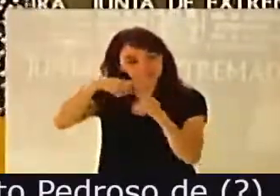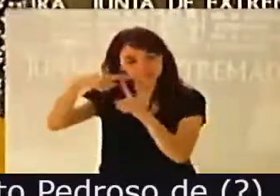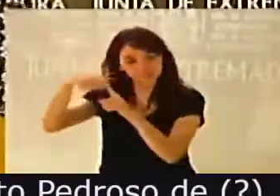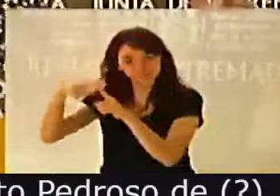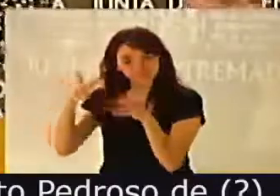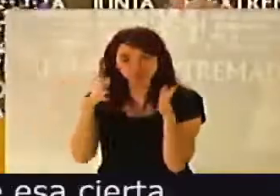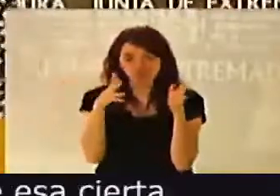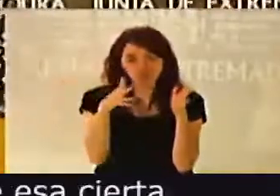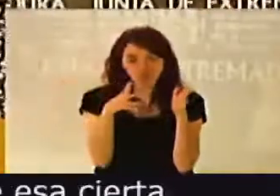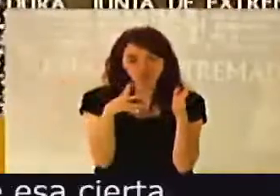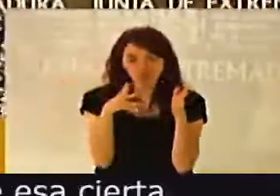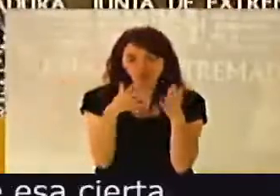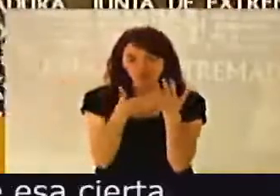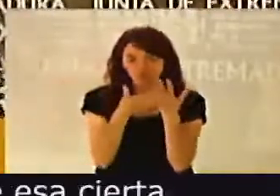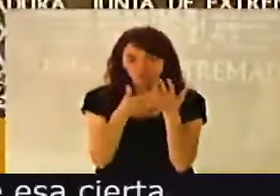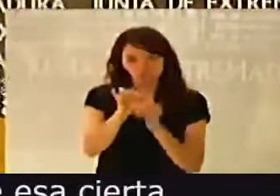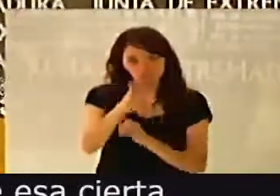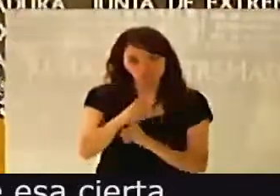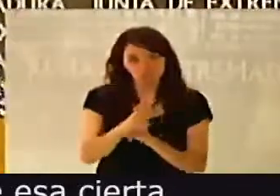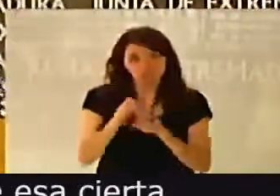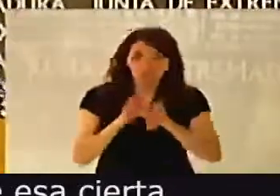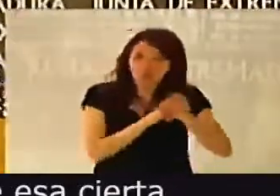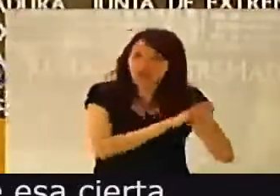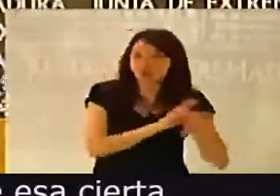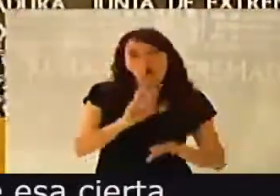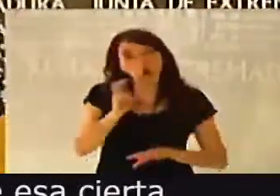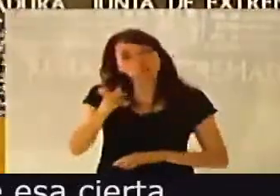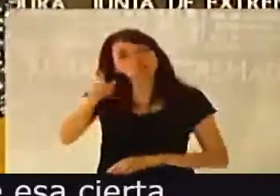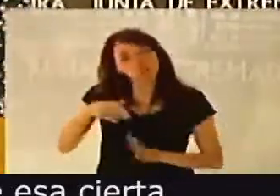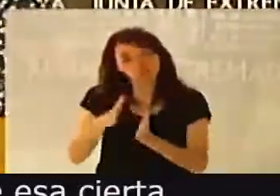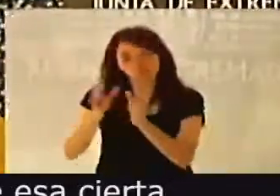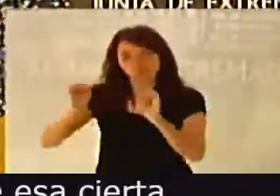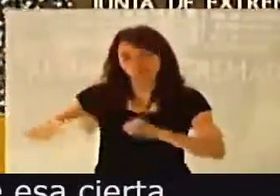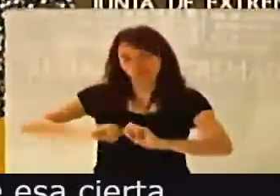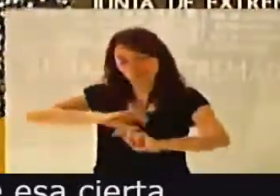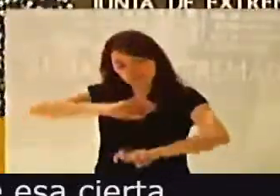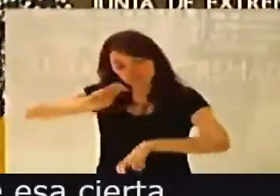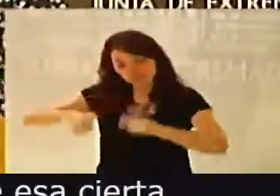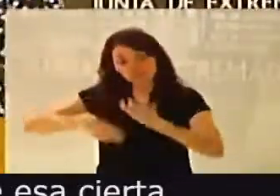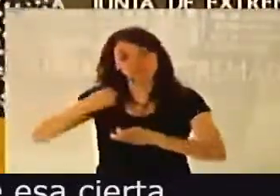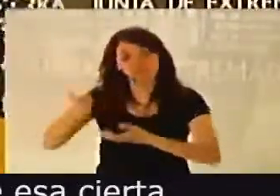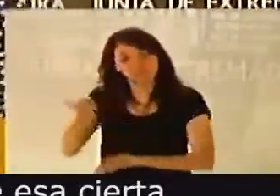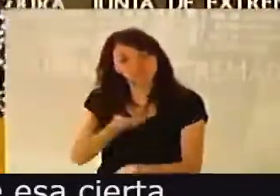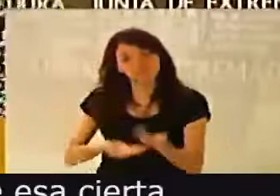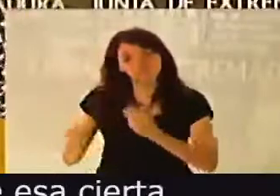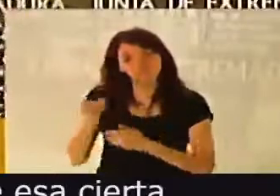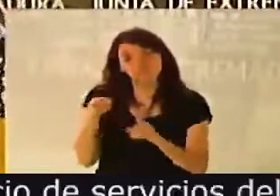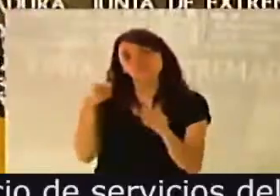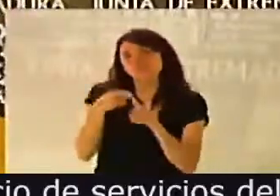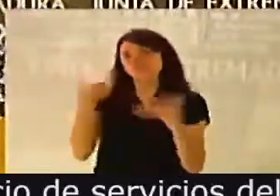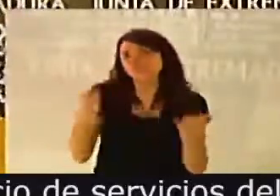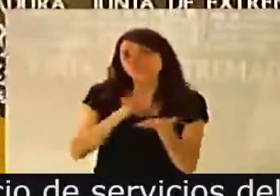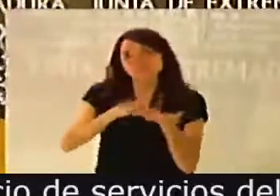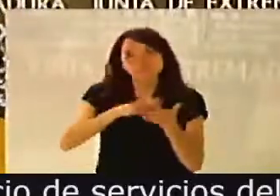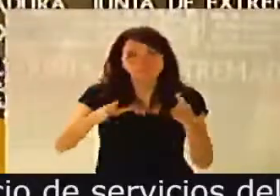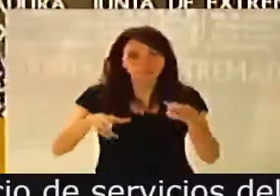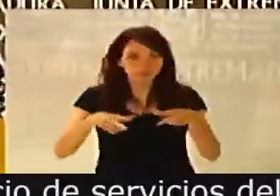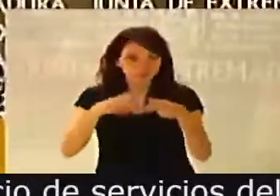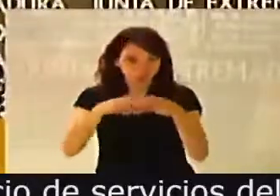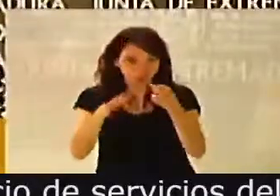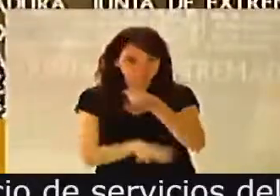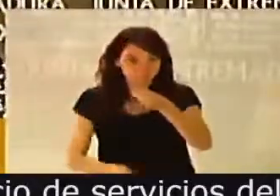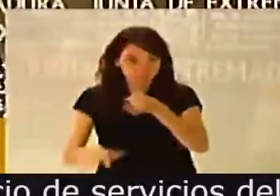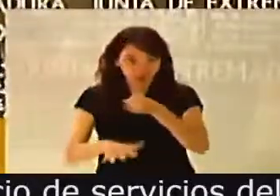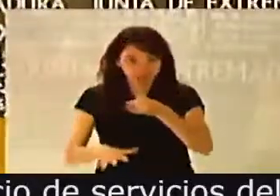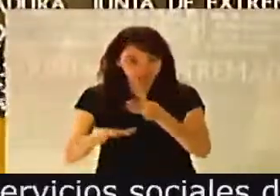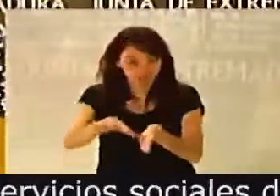Gobierno, hemos aprobado hoy también los convenios de colaboración para el mantenimiento de los servicios sociales de base de los